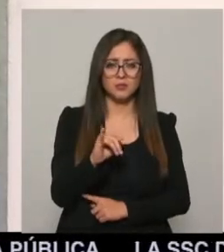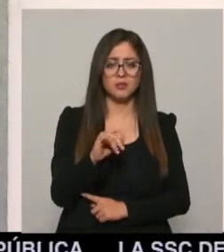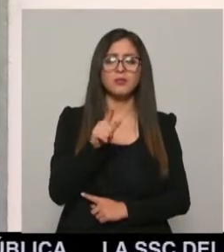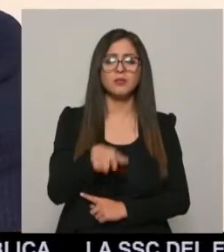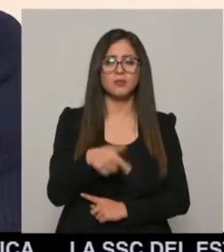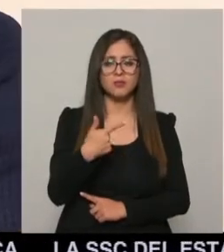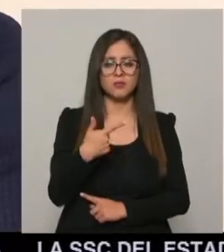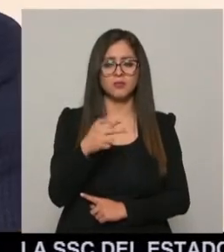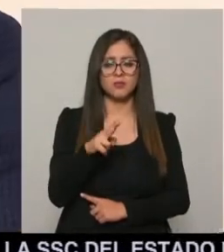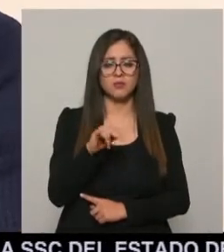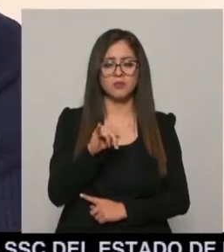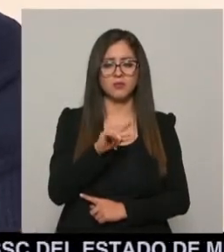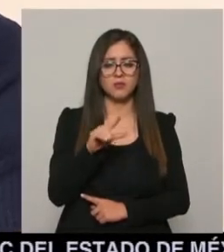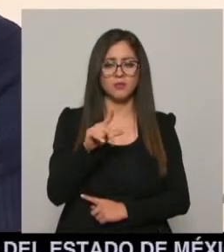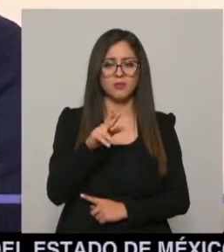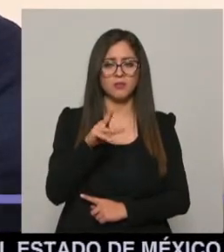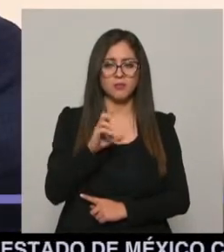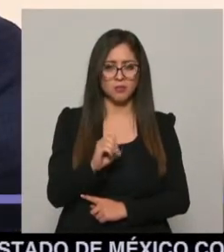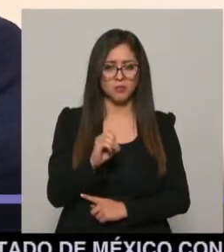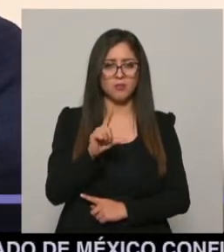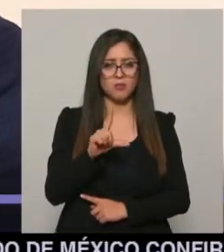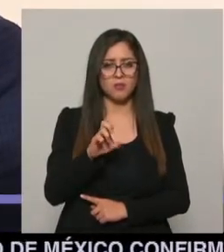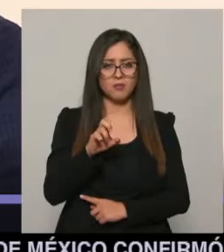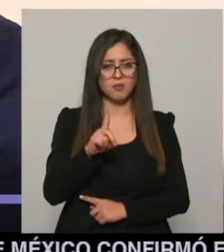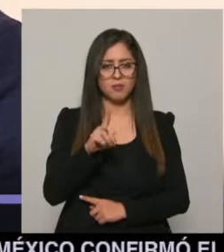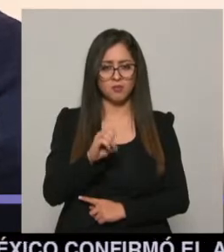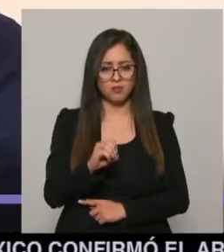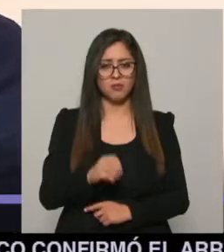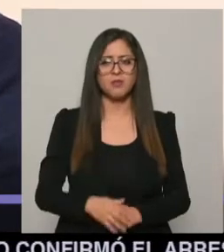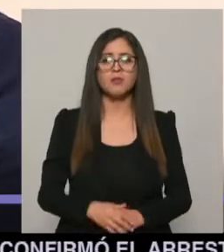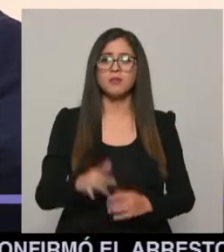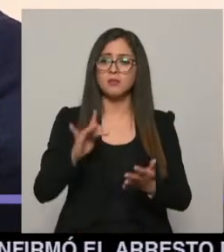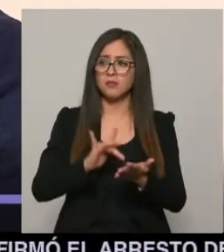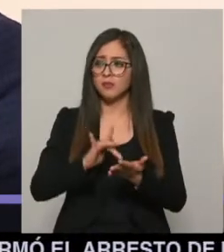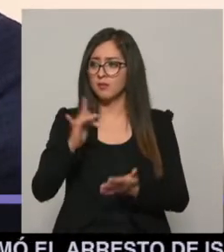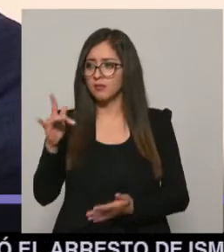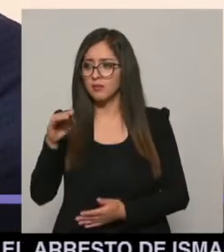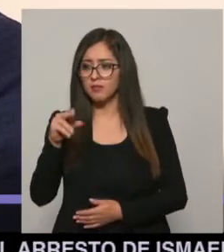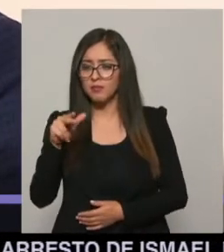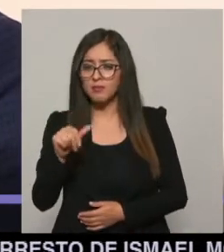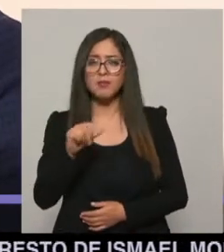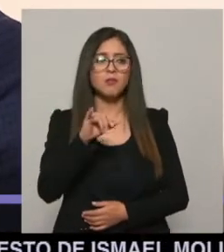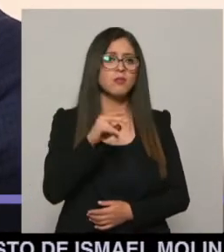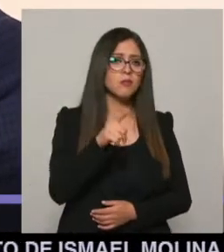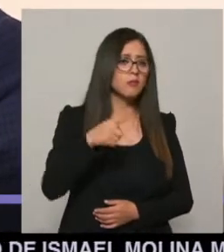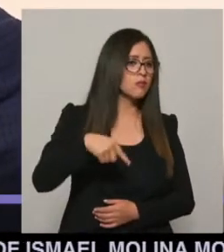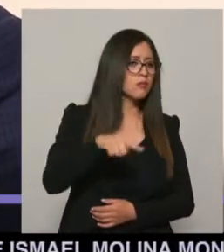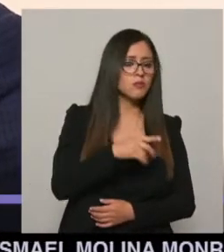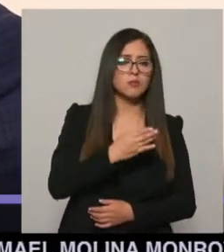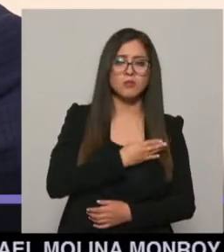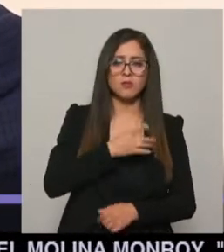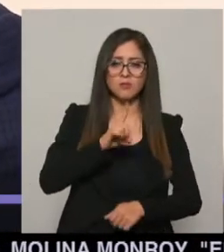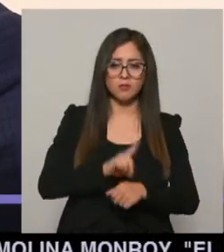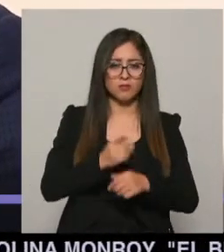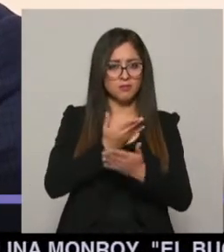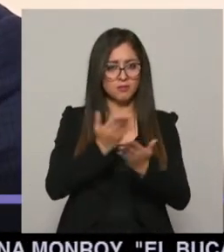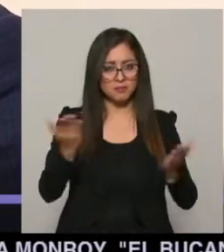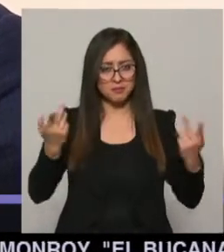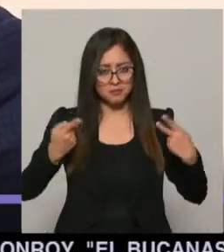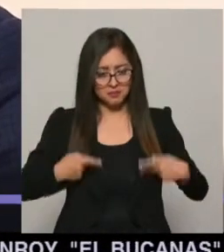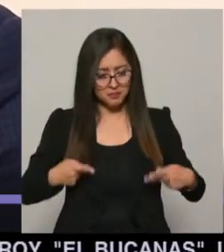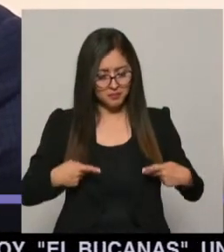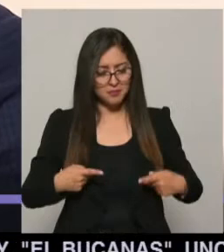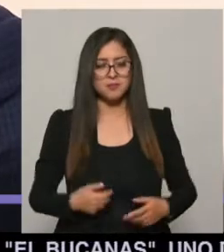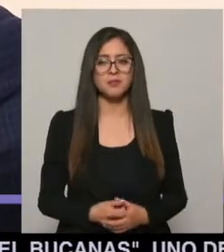Lerdo de Tejada. Bienvenido. Gracias, Mariana, José Luis, Héctor, muy buenos días. Saludar a toda la audiencia, por supuesto. Pues una